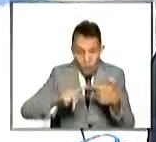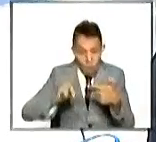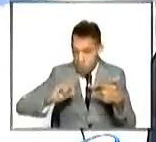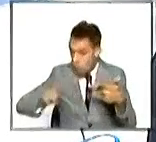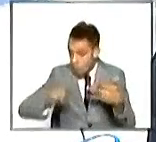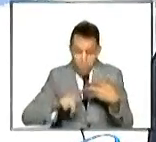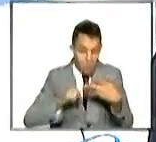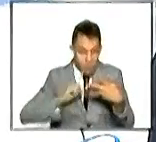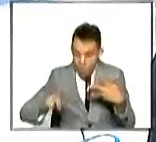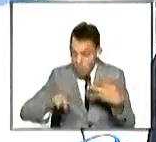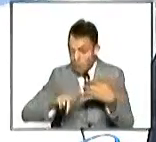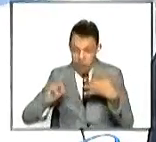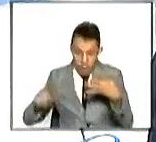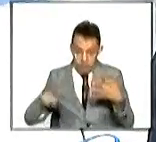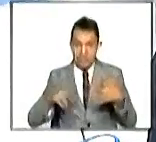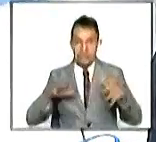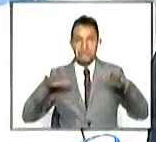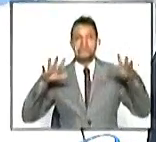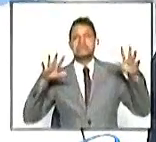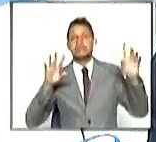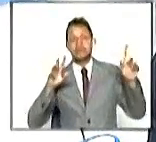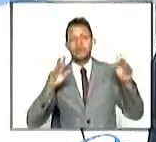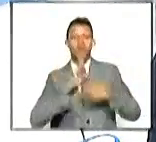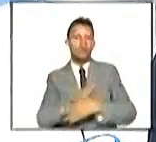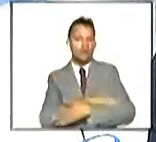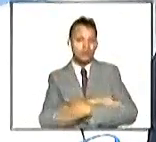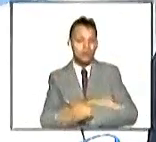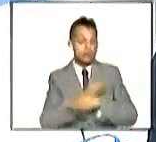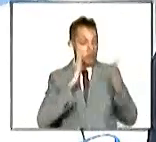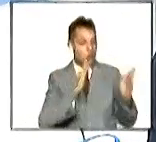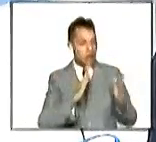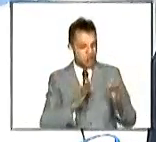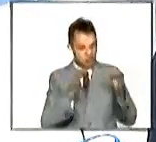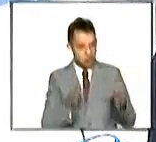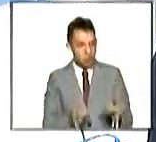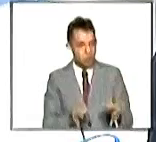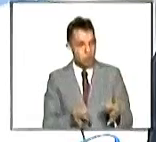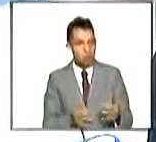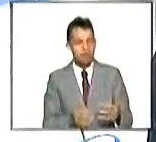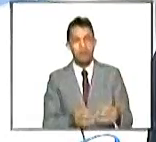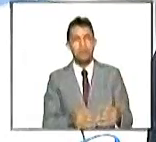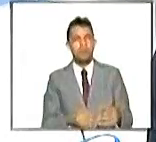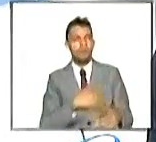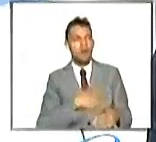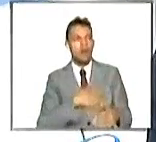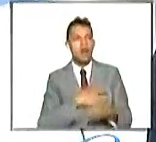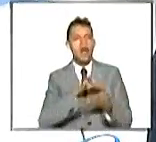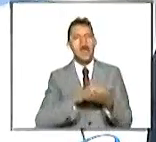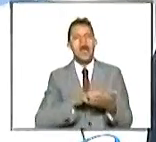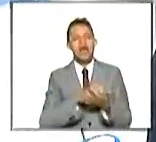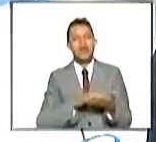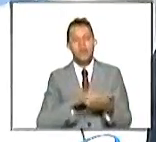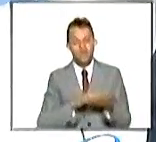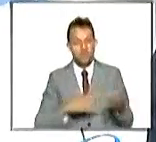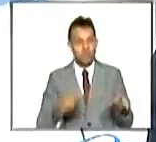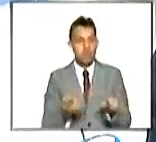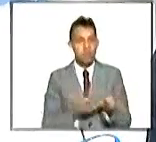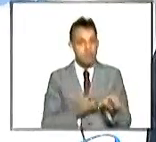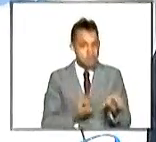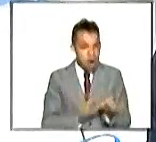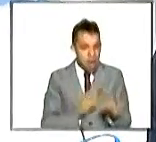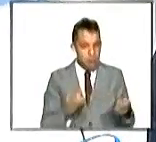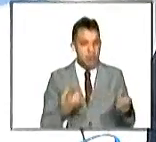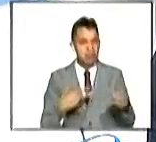parte alimentaria. Claro, obviamente que tienen que ser juiciosos, pero les puedo decir, les hace más daño un plato de arroz o una papa o